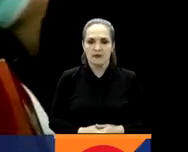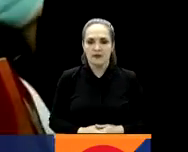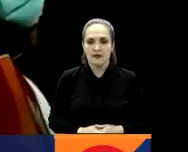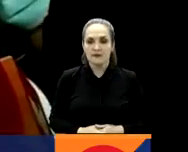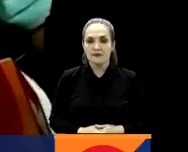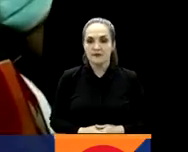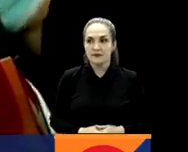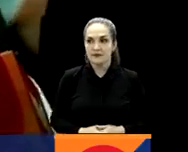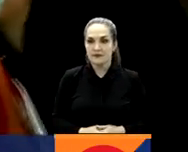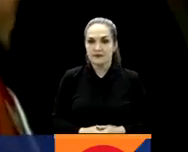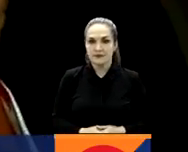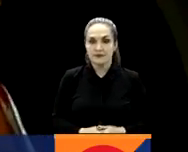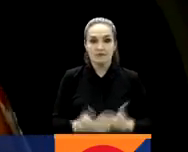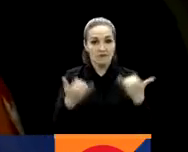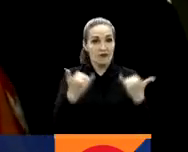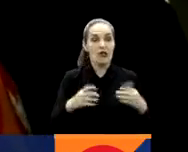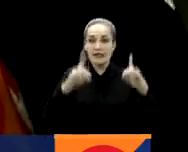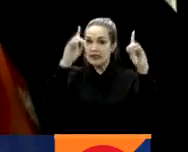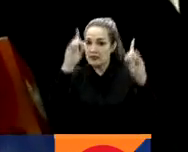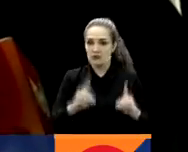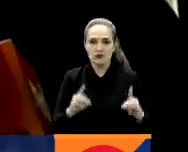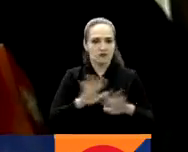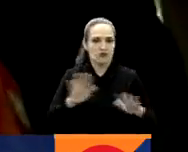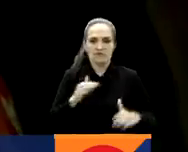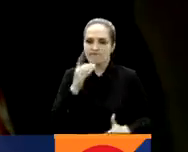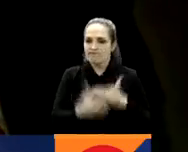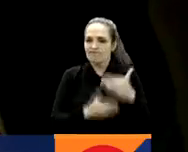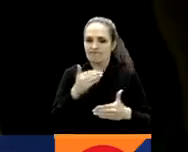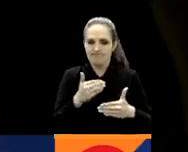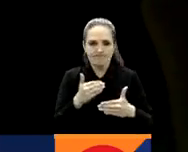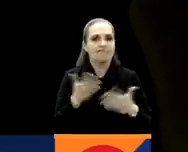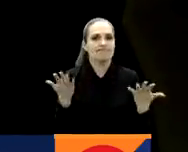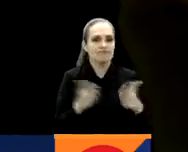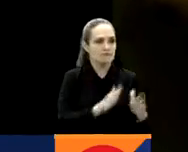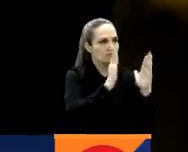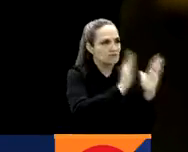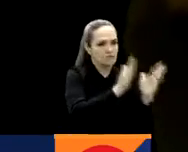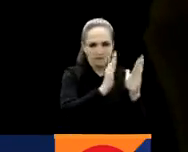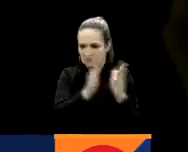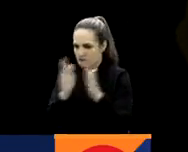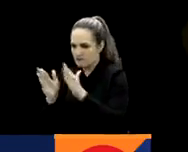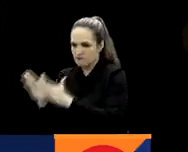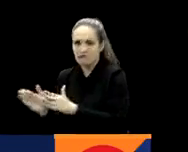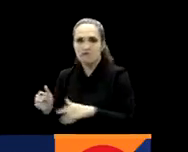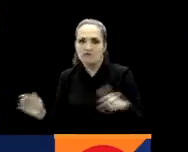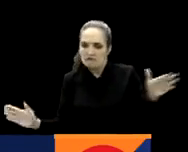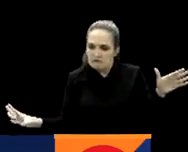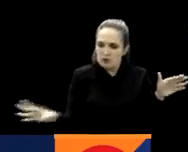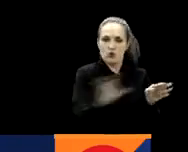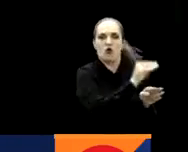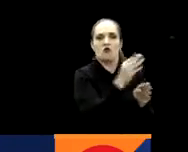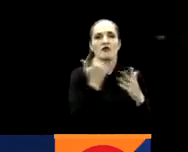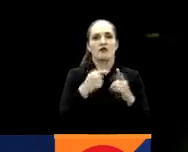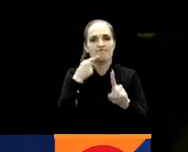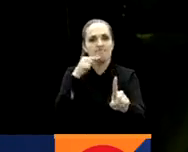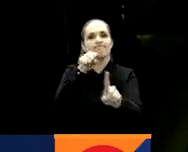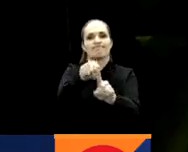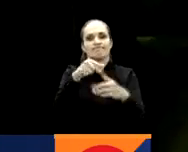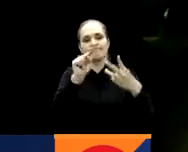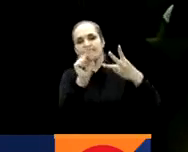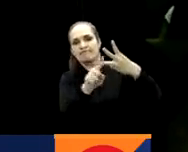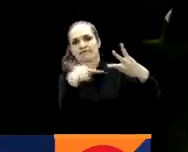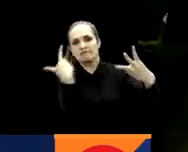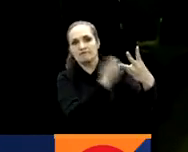esta decisión de empezar gradualmente esa vacunación a personas entre 18 y 49 años es también un mensaje para